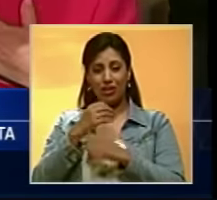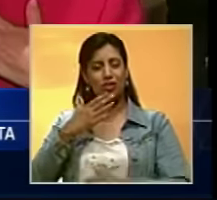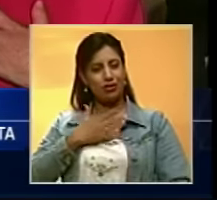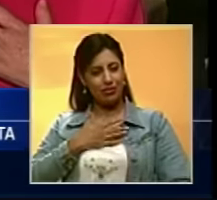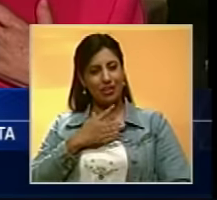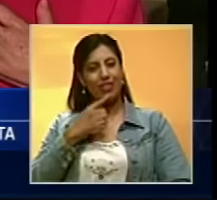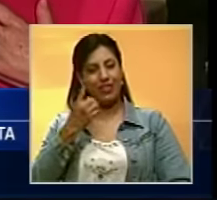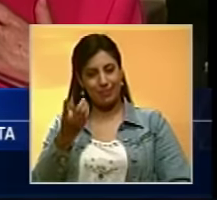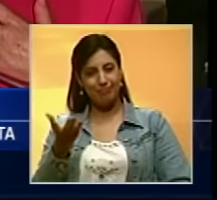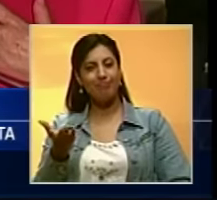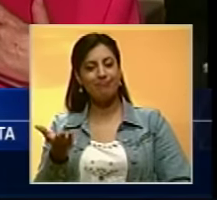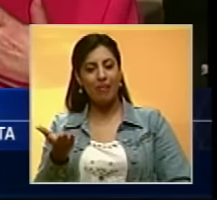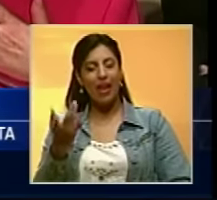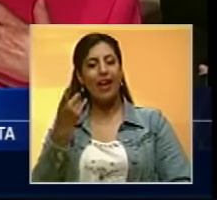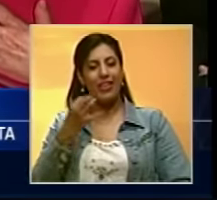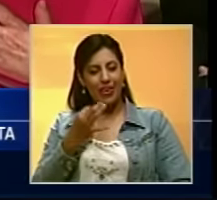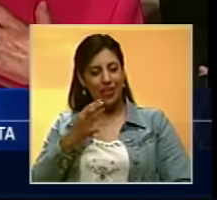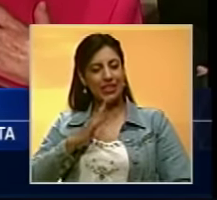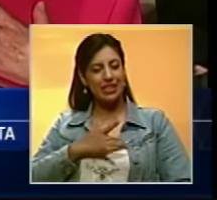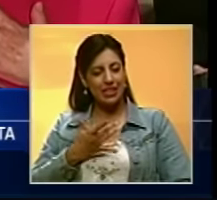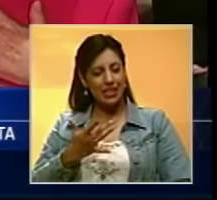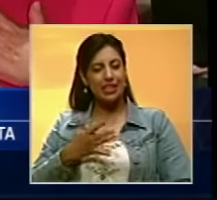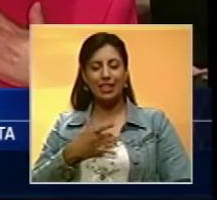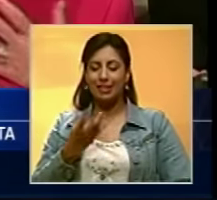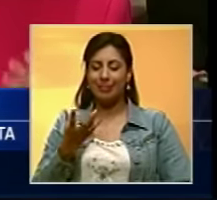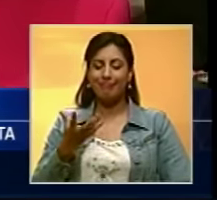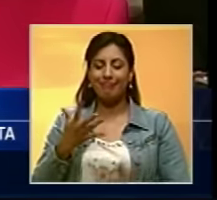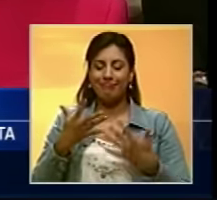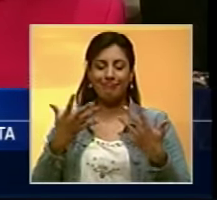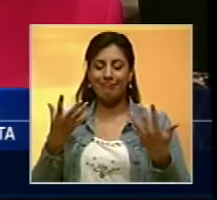debo decirles realmente me siento